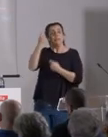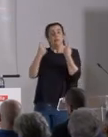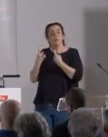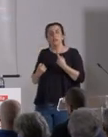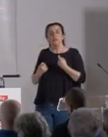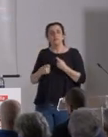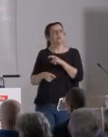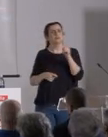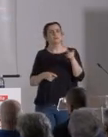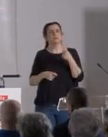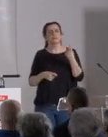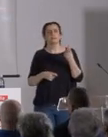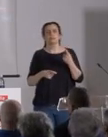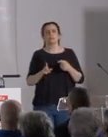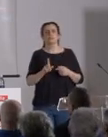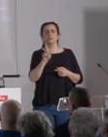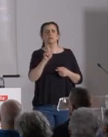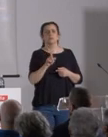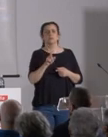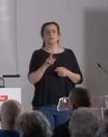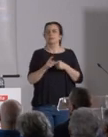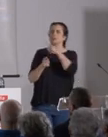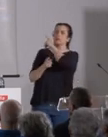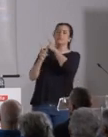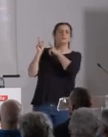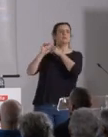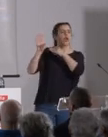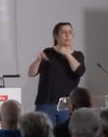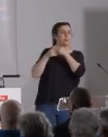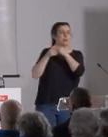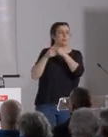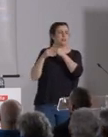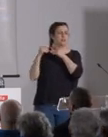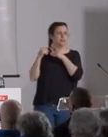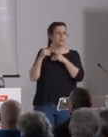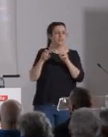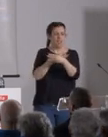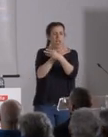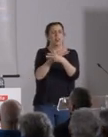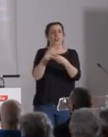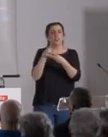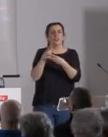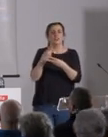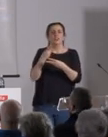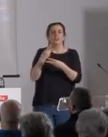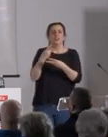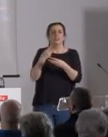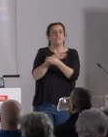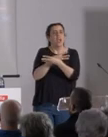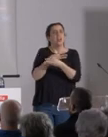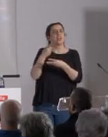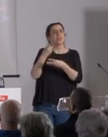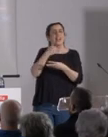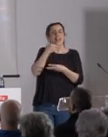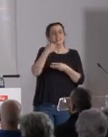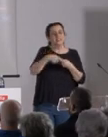Sí. Por ahí. Entonces, ¿alguien se anima? Solo para complementar, decía, yo soy muy prudente, pero la mayor parte de operaciones donde las ha hecho, digamos, casi a 30